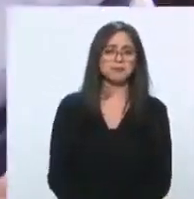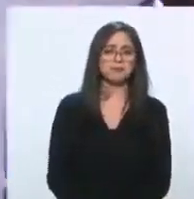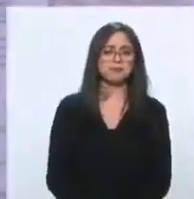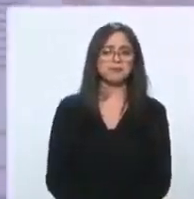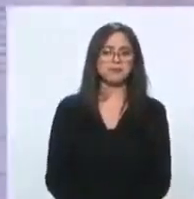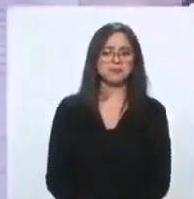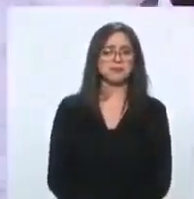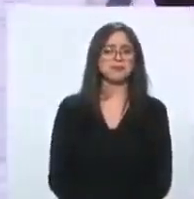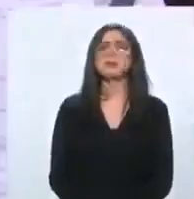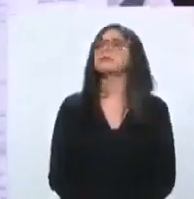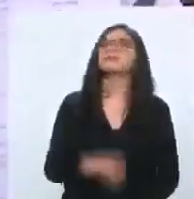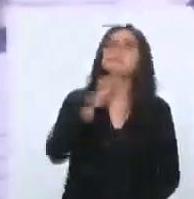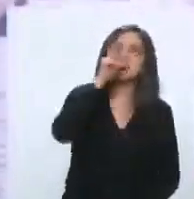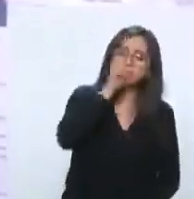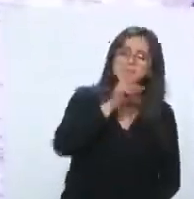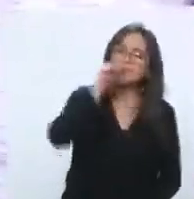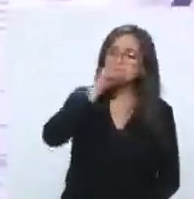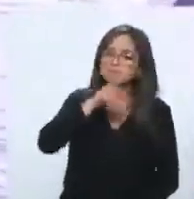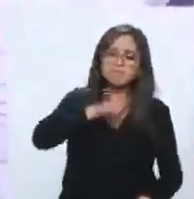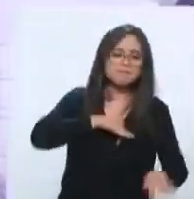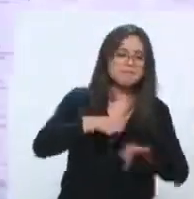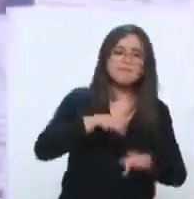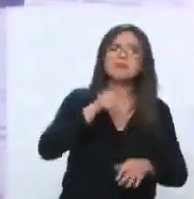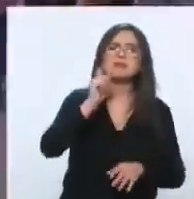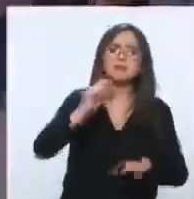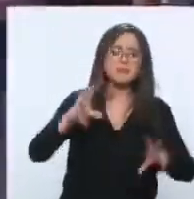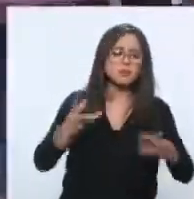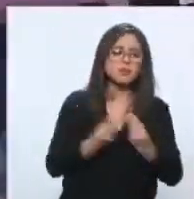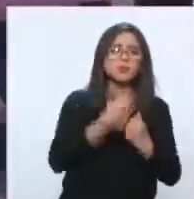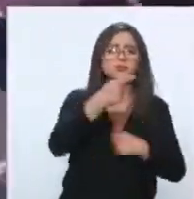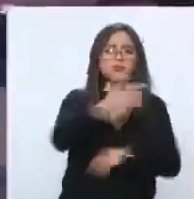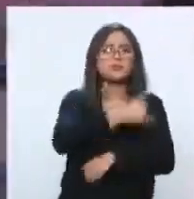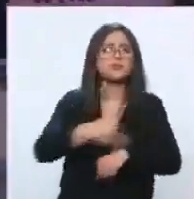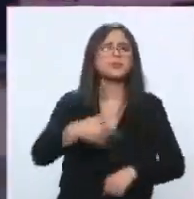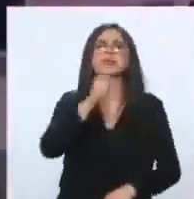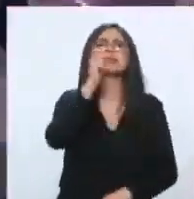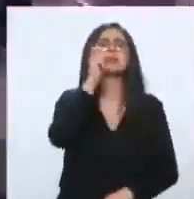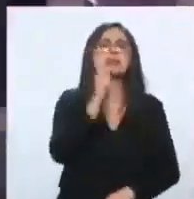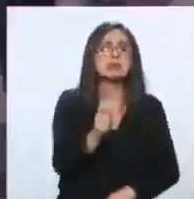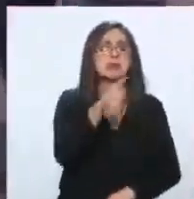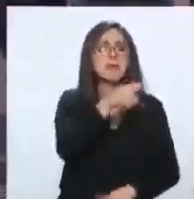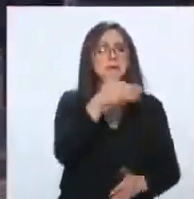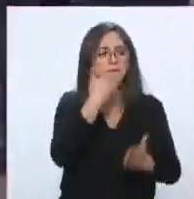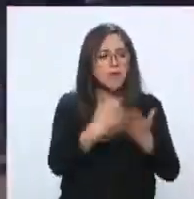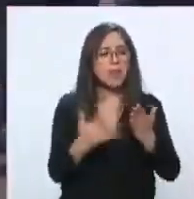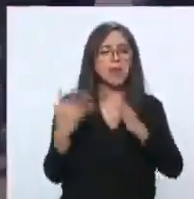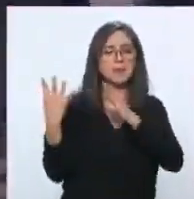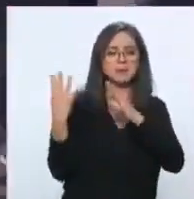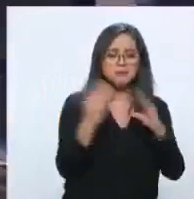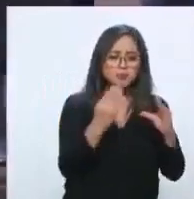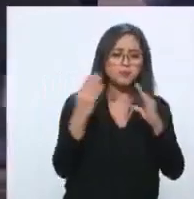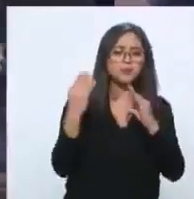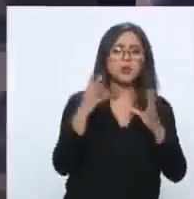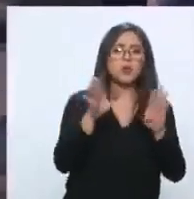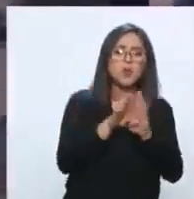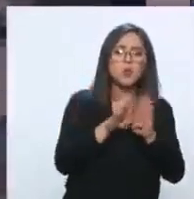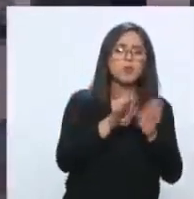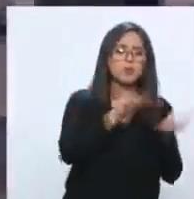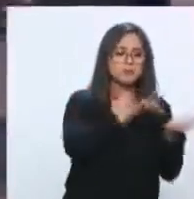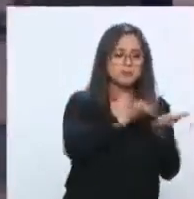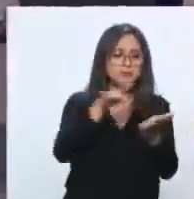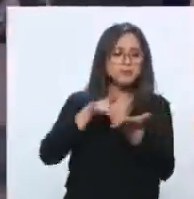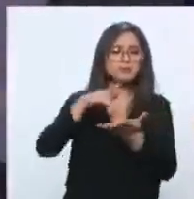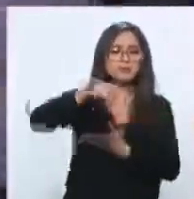nos enfrentamos junto con las familias también es a la falta, primero, de capacitación, de recursos en